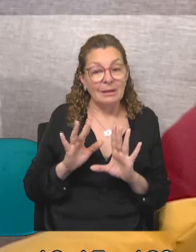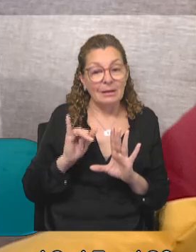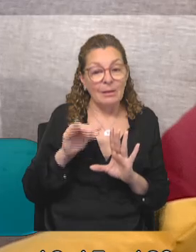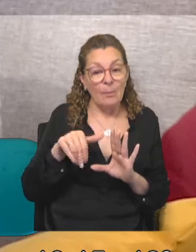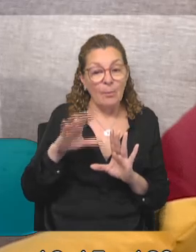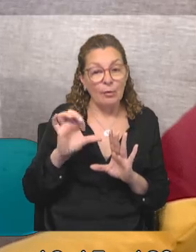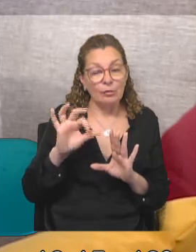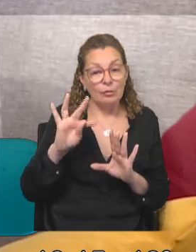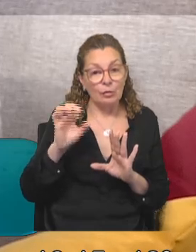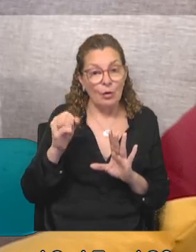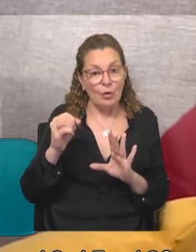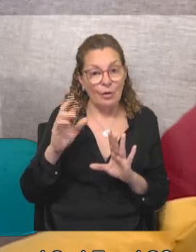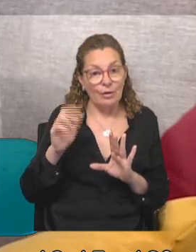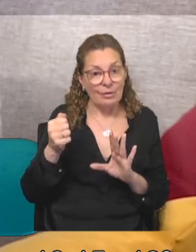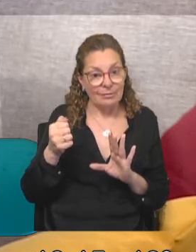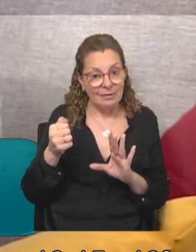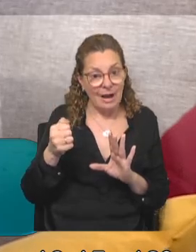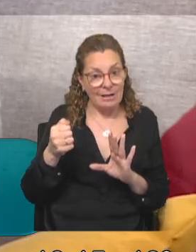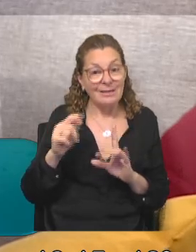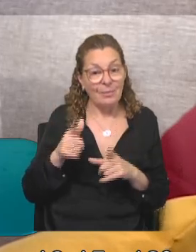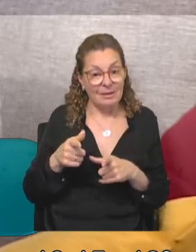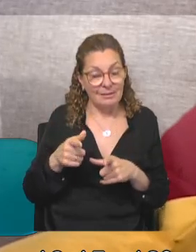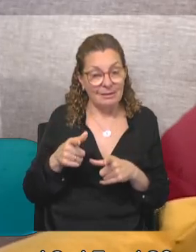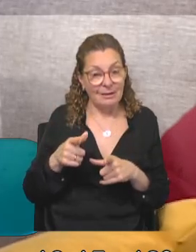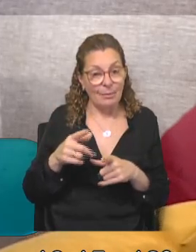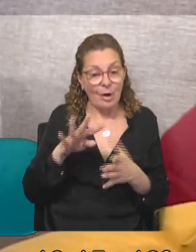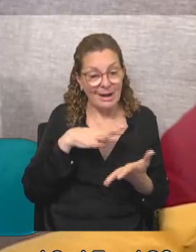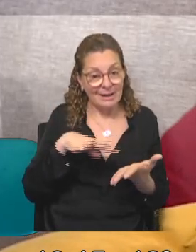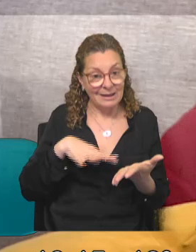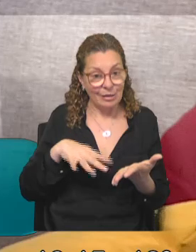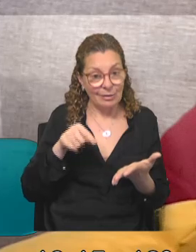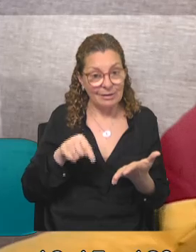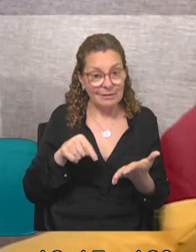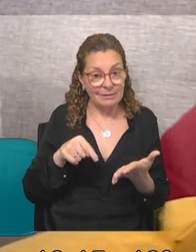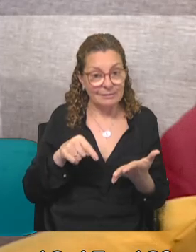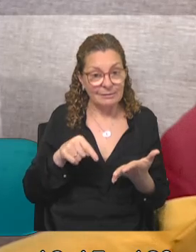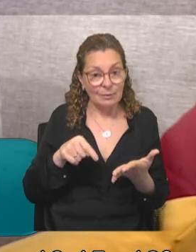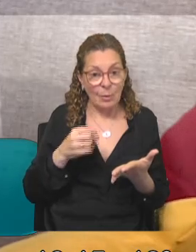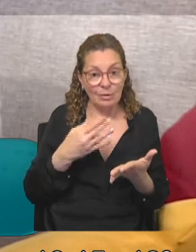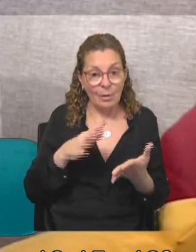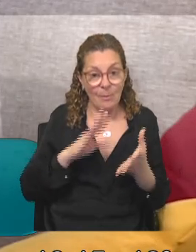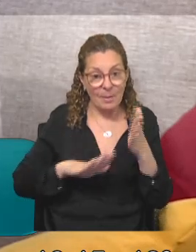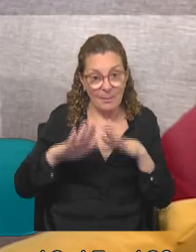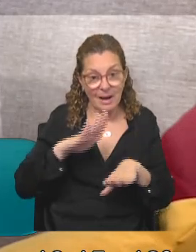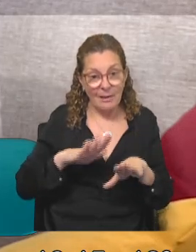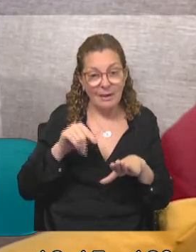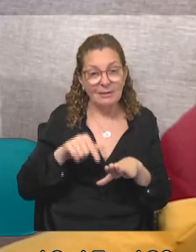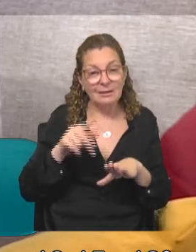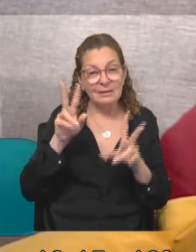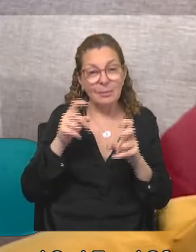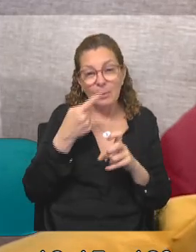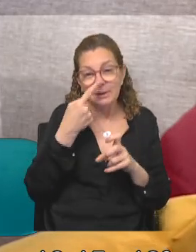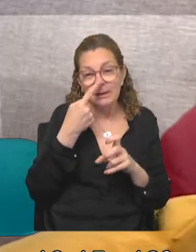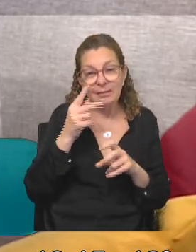también es el impostor, pero de lo que había leído en esta cuando preparaba la columna, era interesante